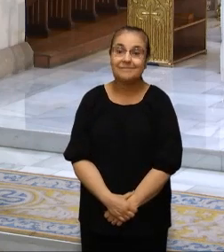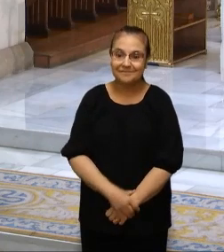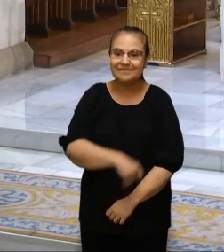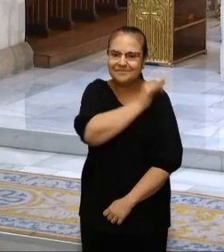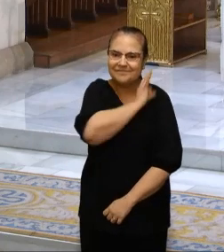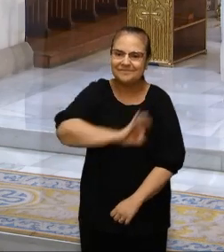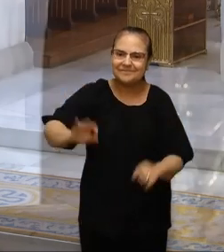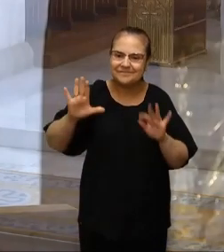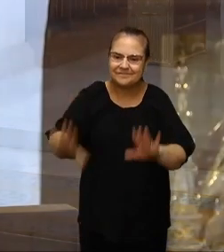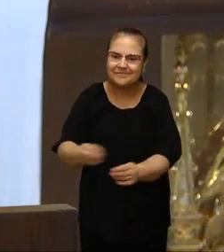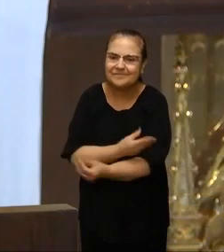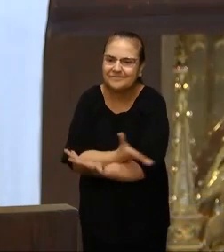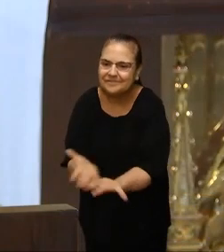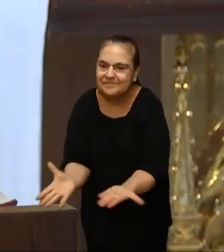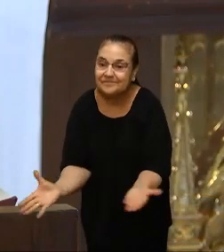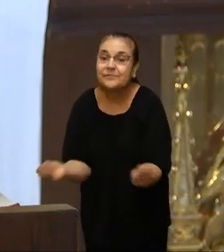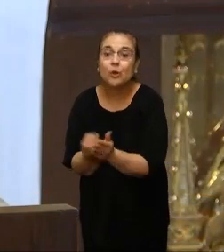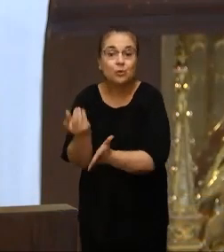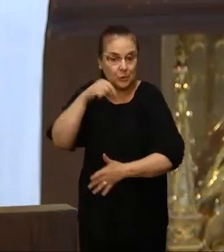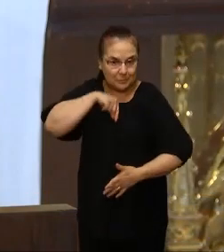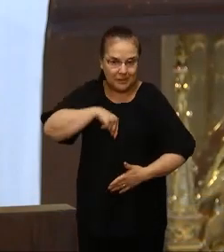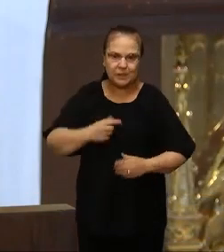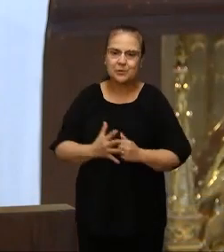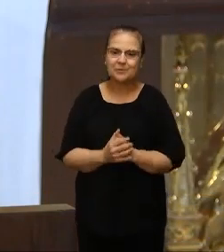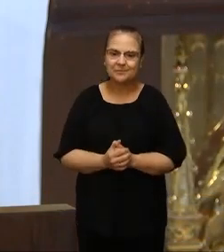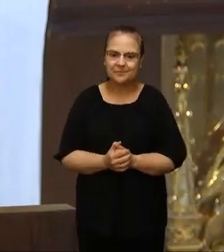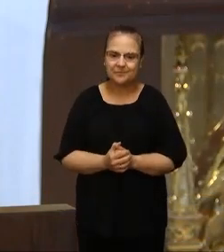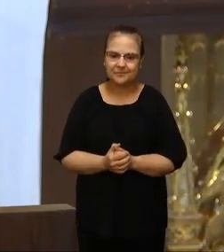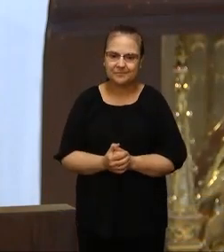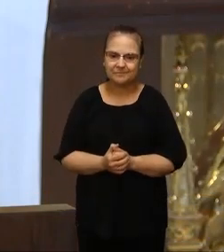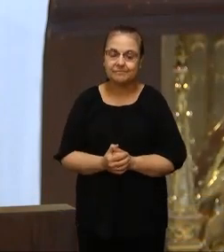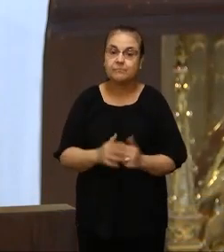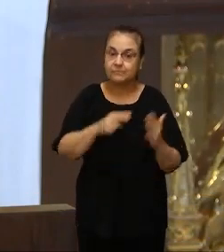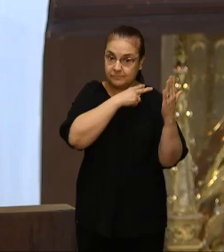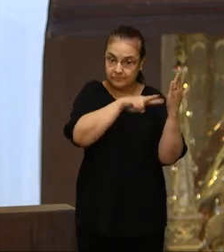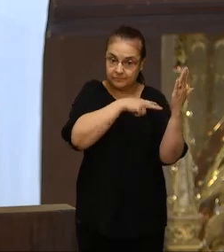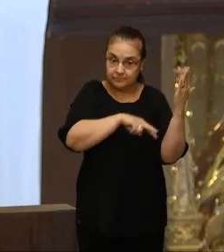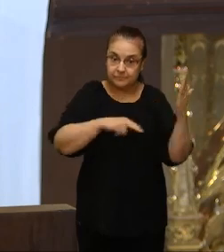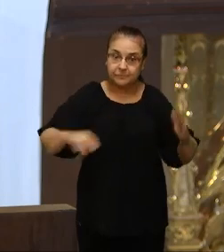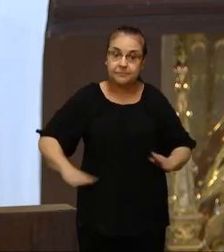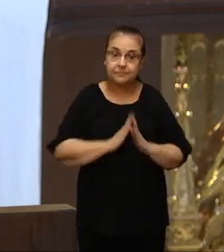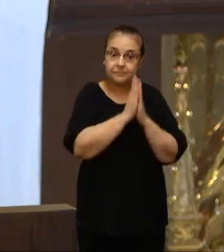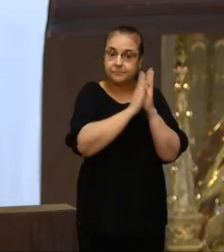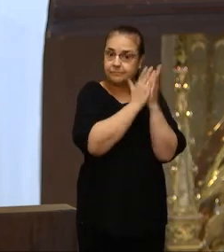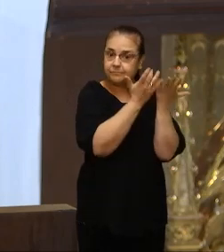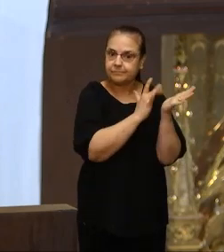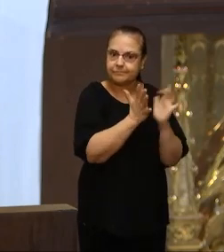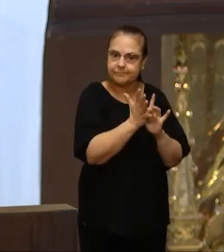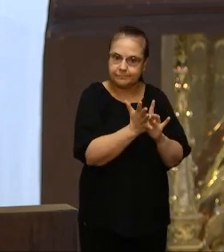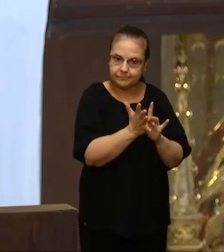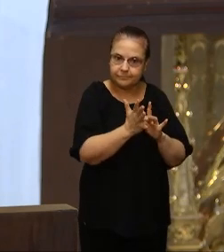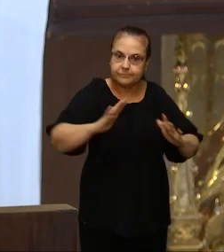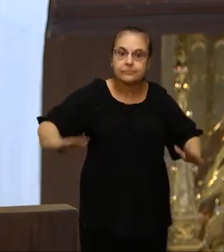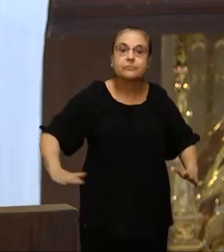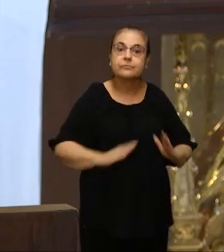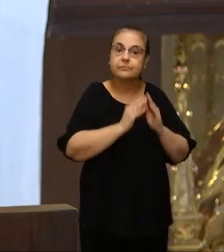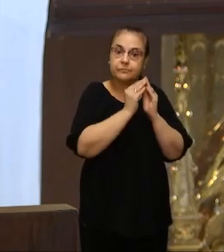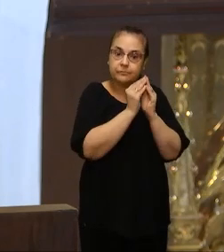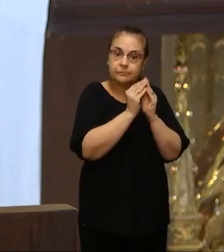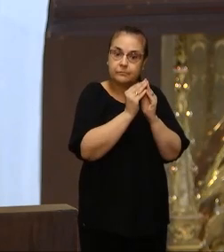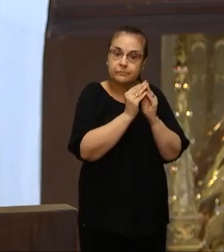El Señor esté con vosotros. Y con tu espíritu. Lectura del Santo